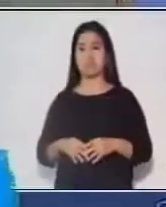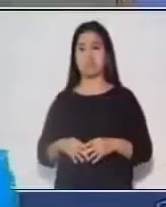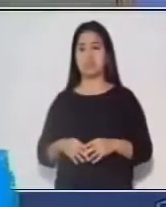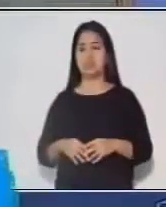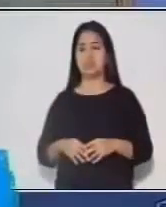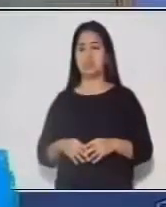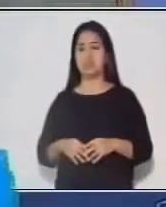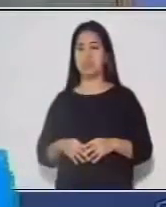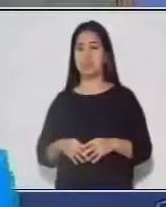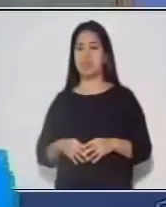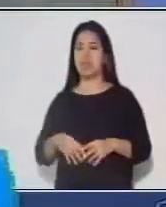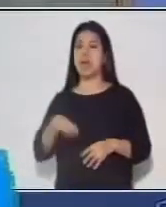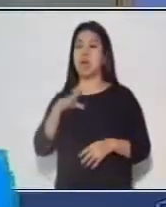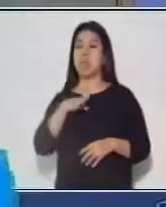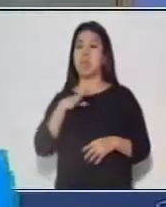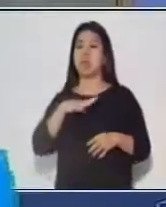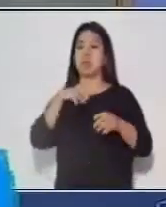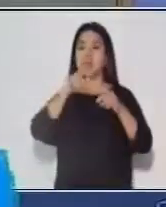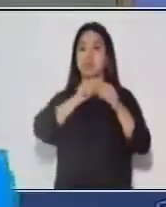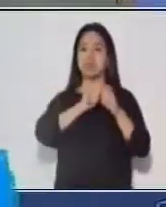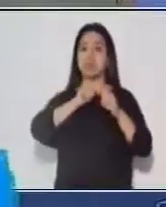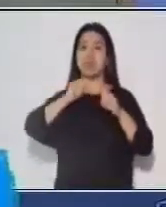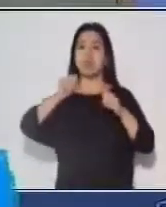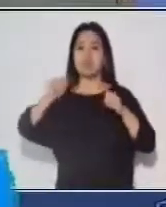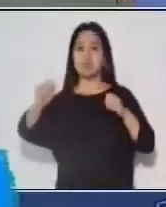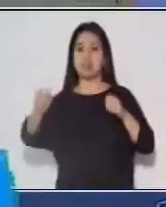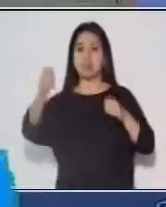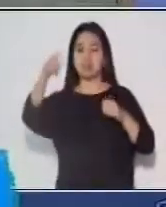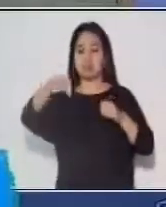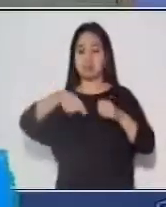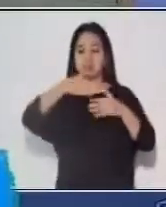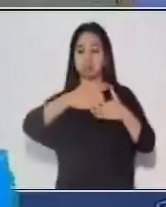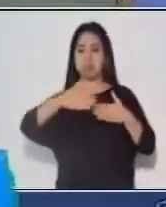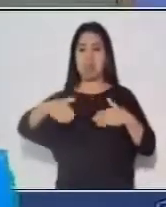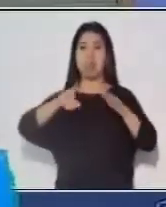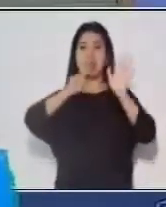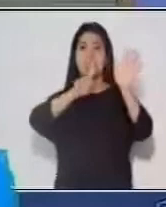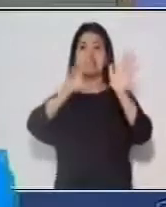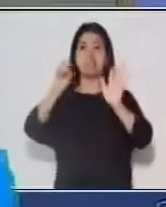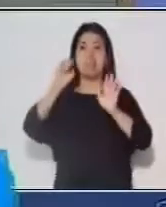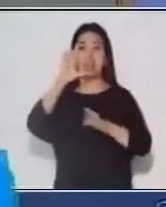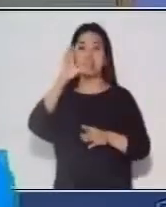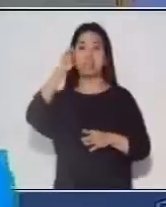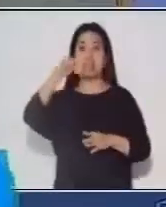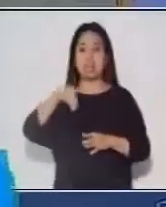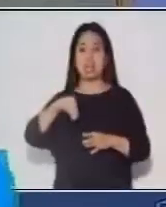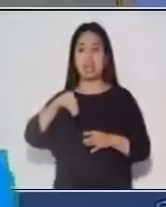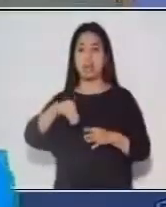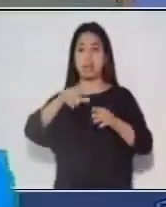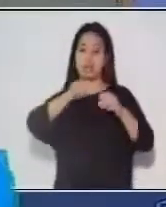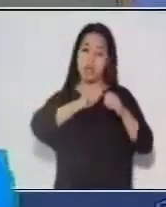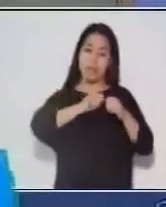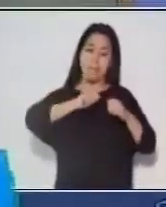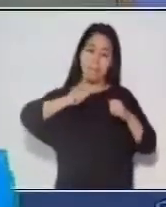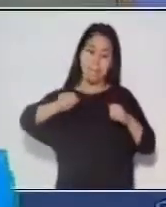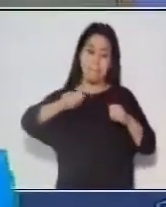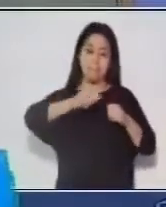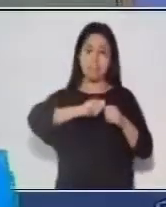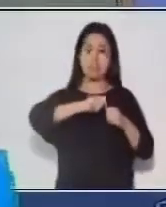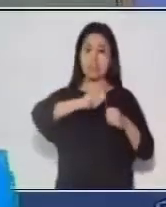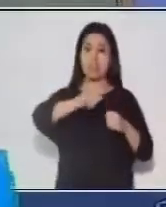como tenemos una distancia de aquí hacia acá de 60 centímetros, vamos a medir